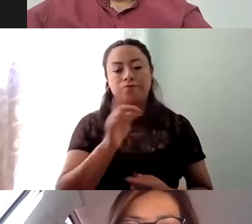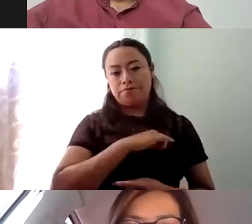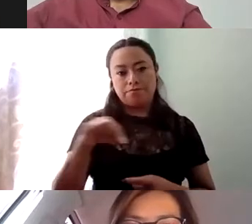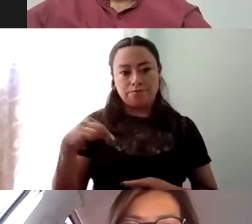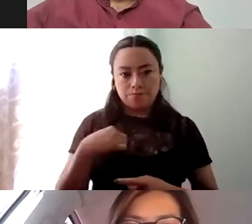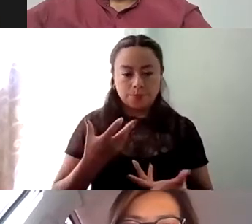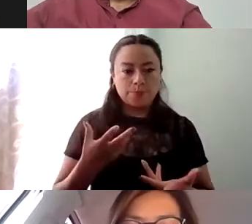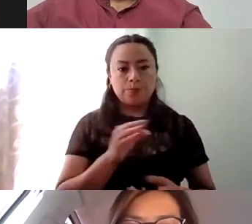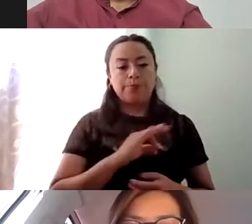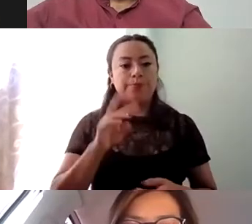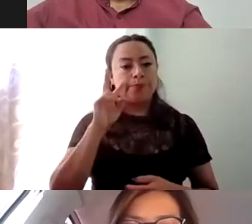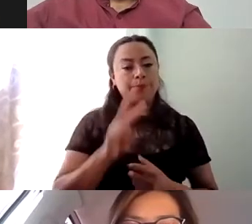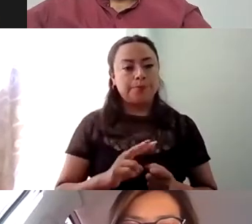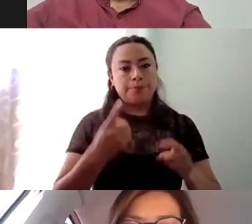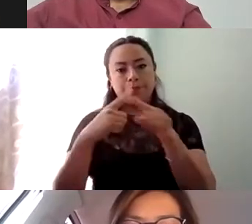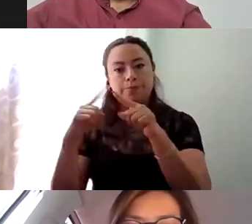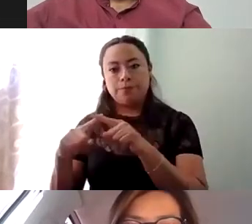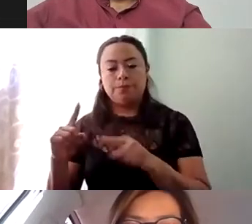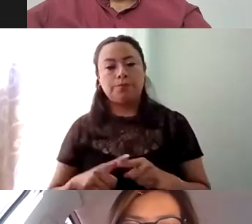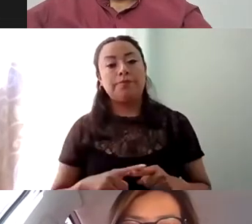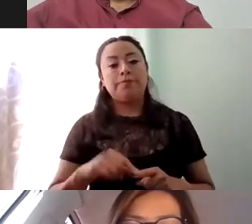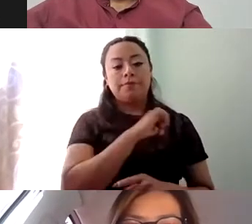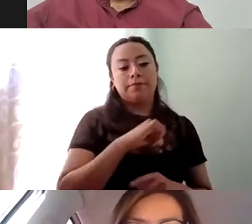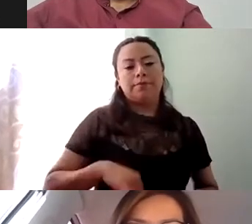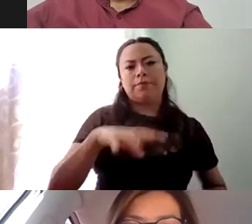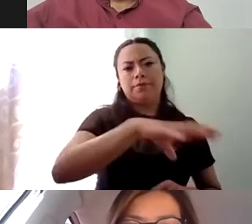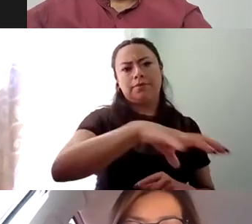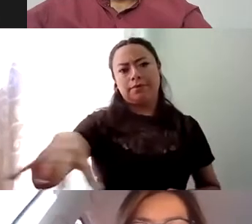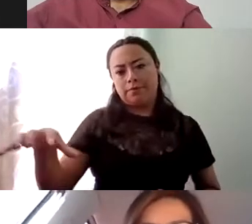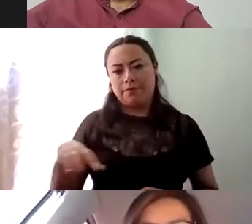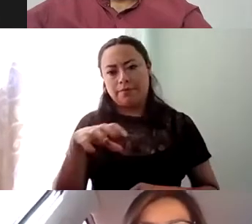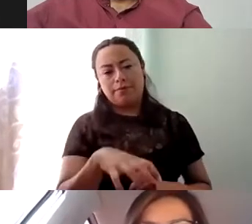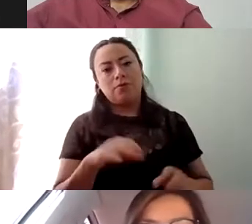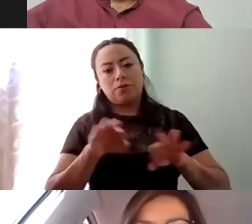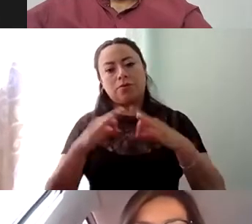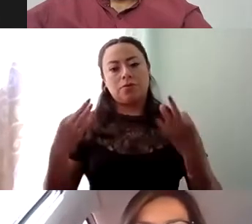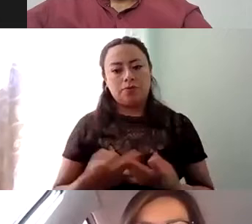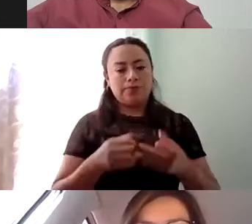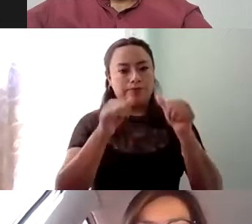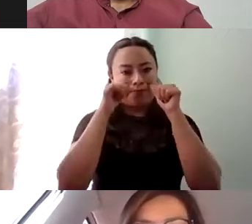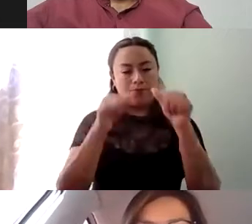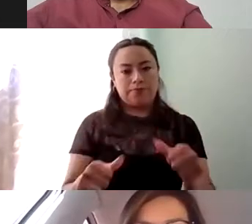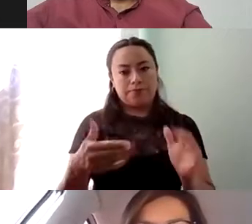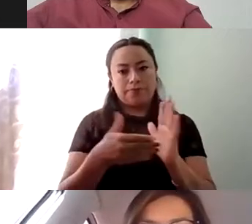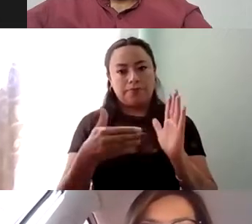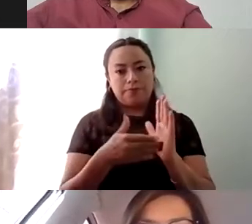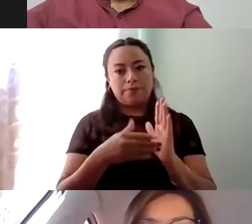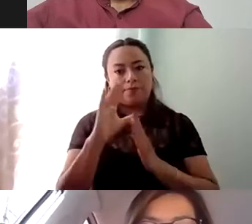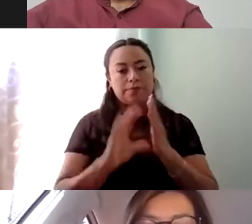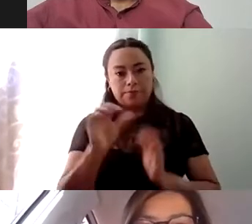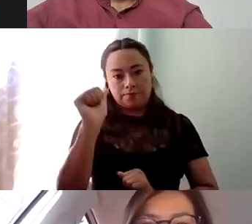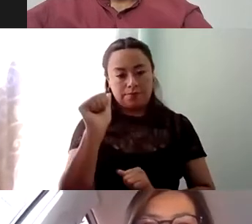de las delegaciones de la comisión en las alcaldías en cumplimiento del nuevo modelo de atención establecido por la Constitución Política